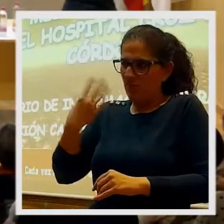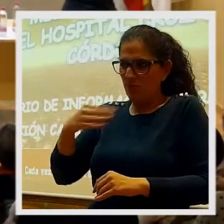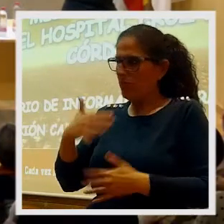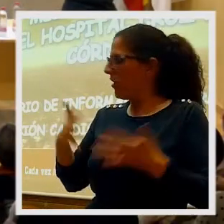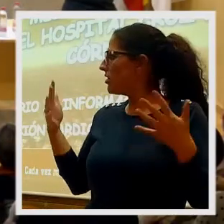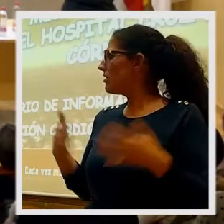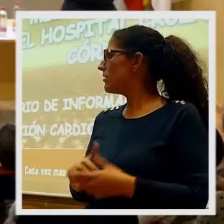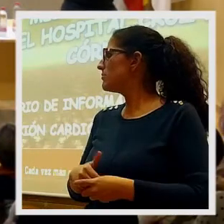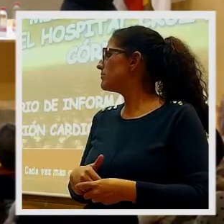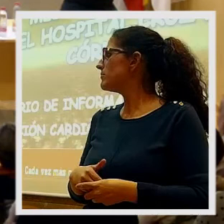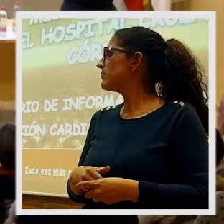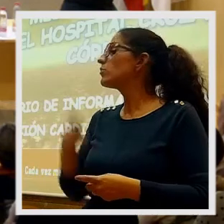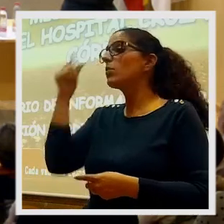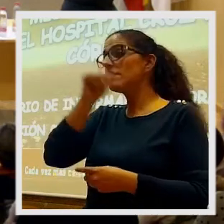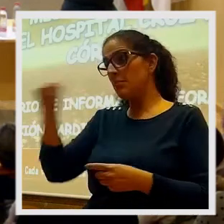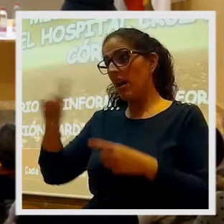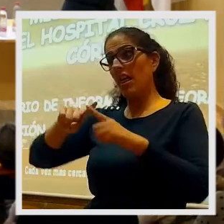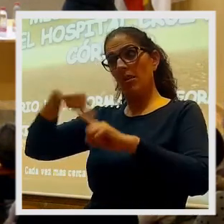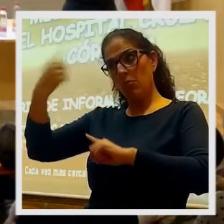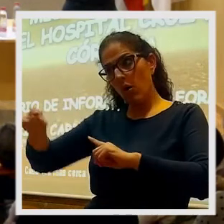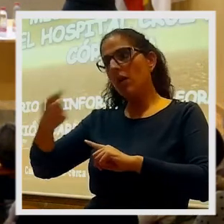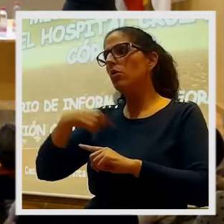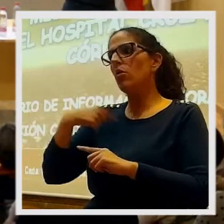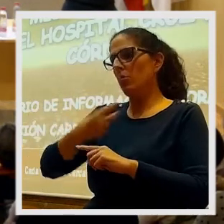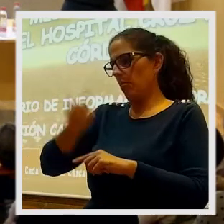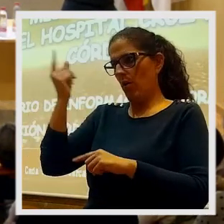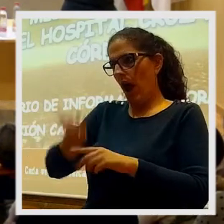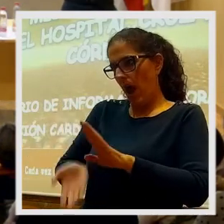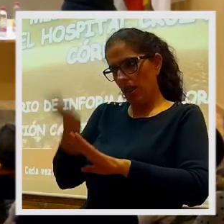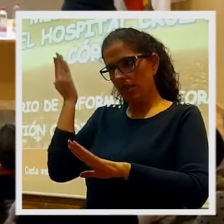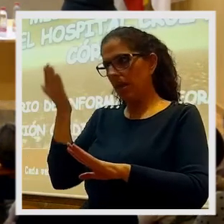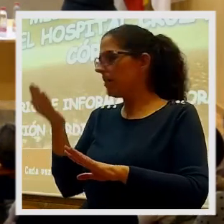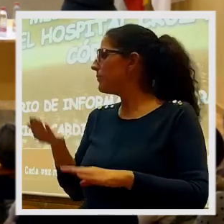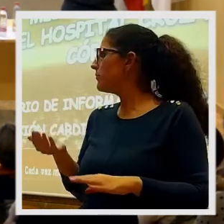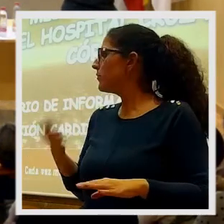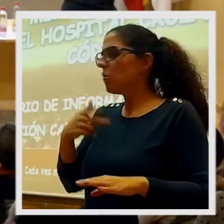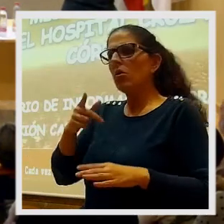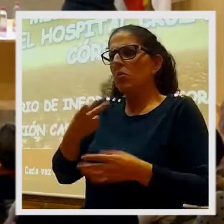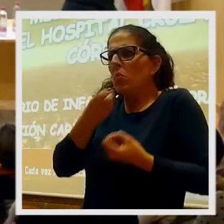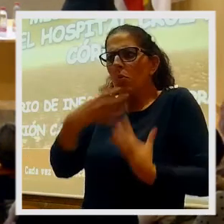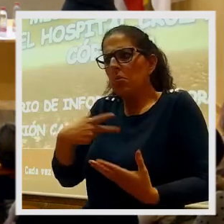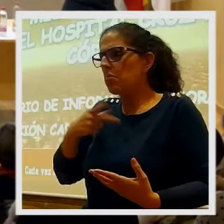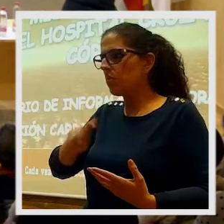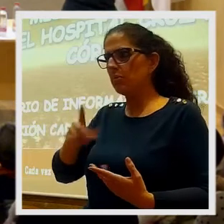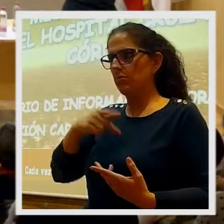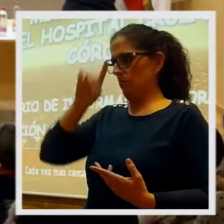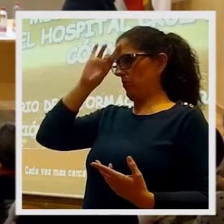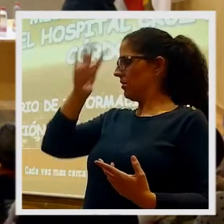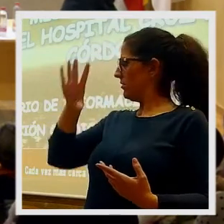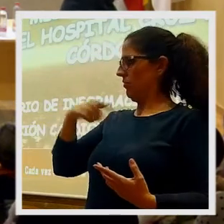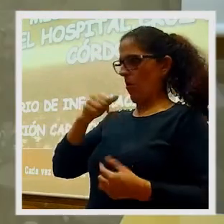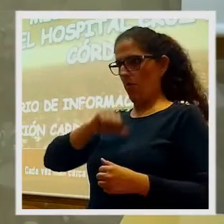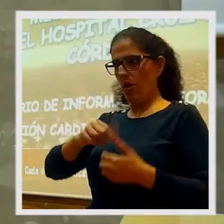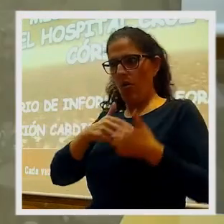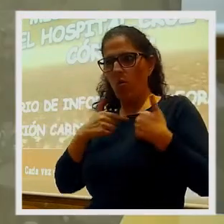Ahora, una semana después salía por mi pie del hospital, estaba tan bien, bueno, salí fenomenal, ¿eh? Yo estaba sorprendido, yo decía, madre mía,